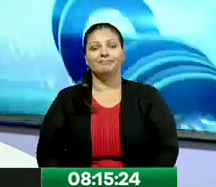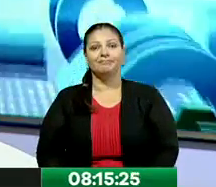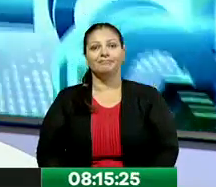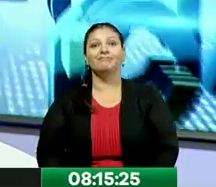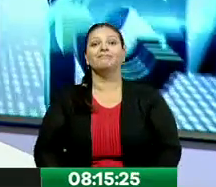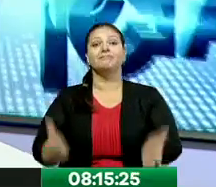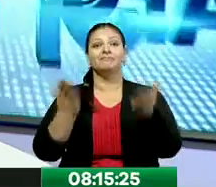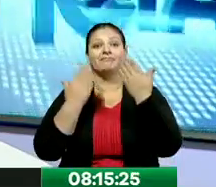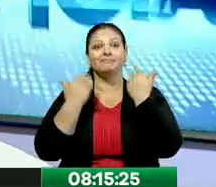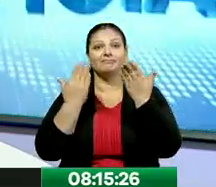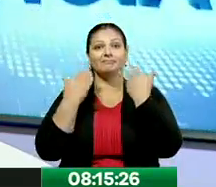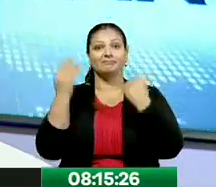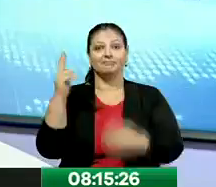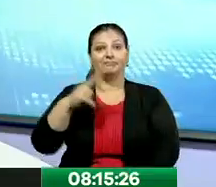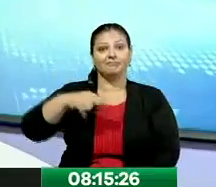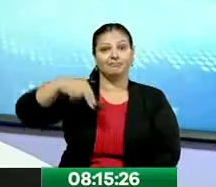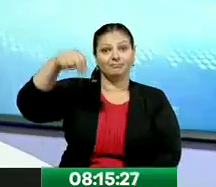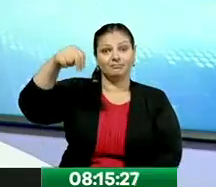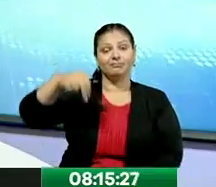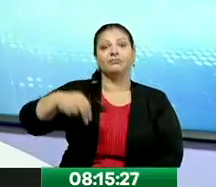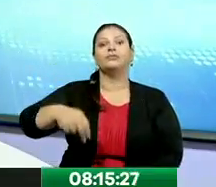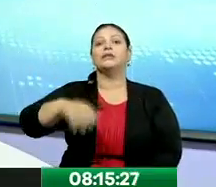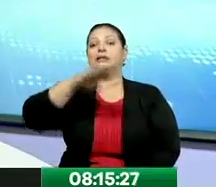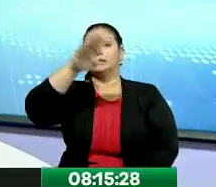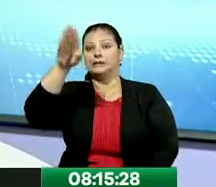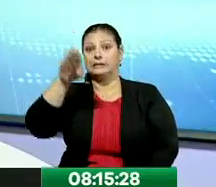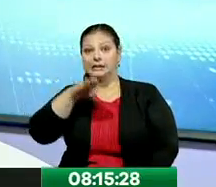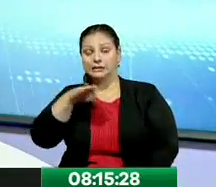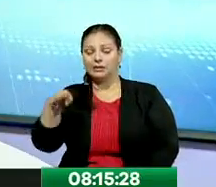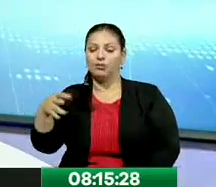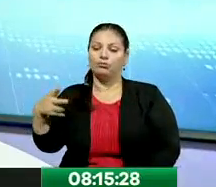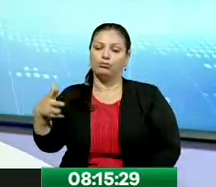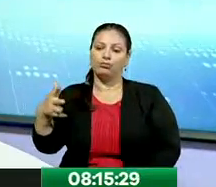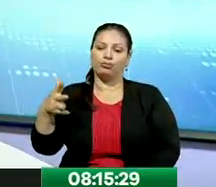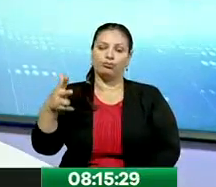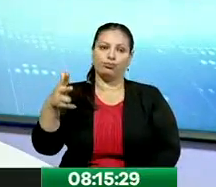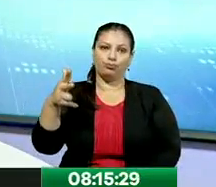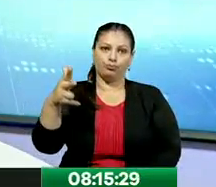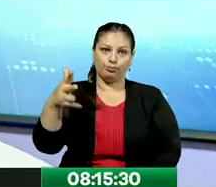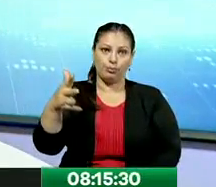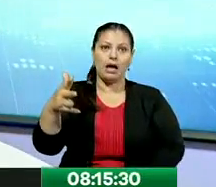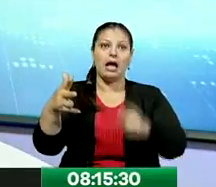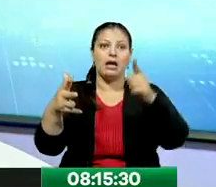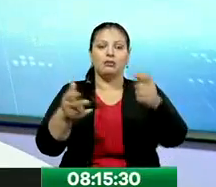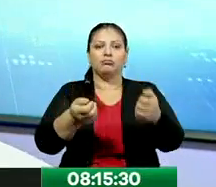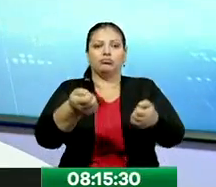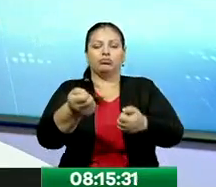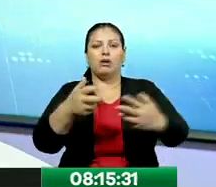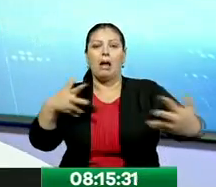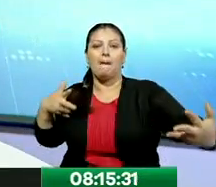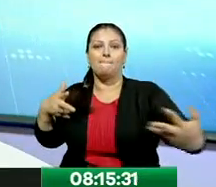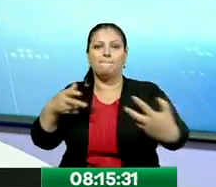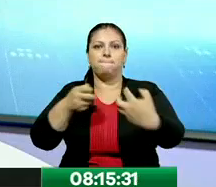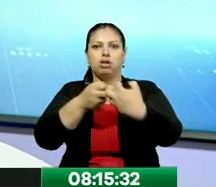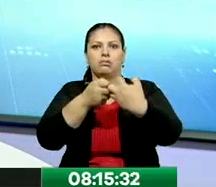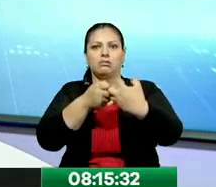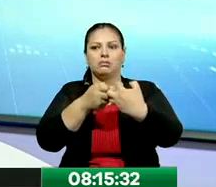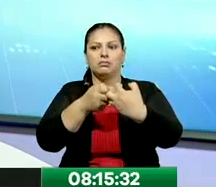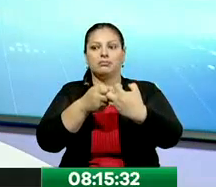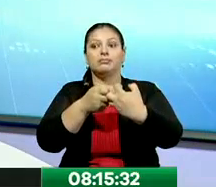del norte de guayaquil aparentemente el conductor de uno de los automotores implicados en este hecho